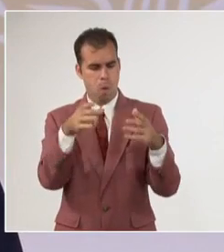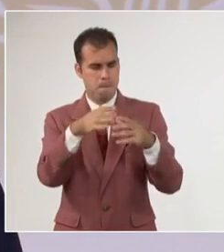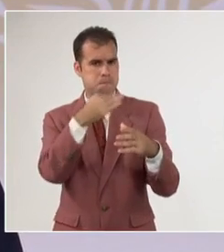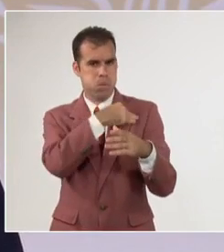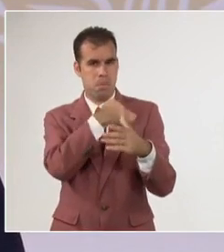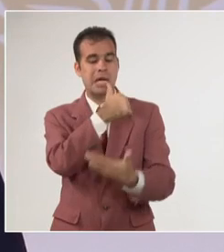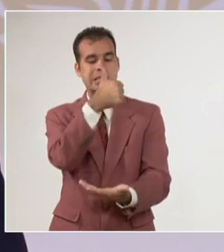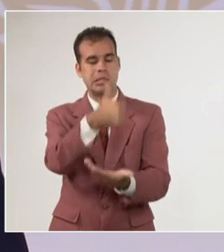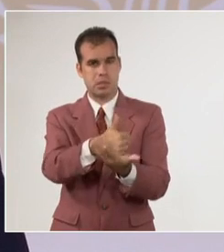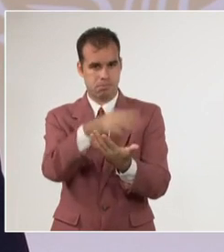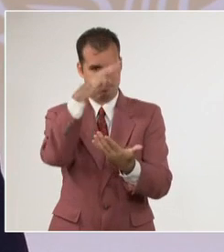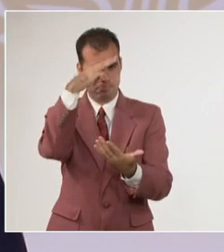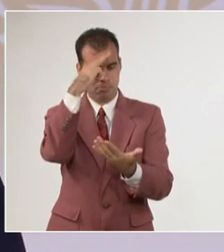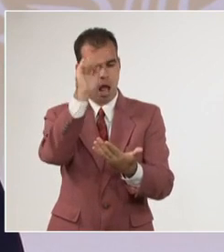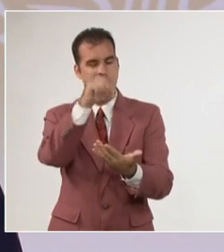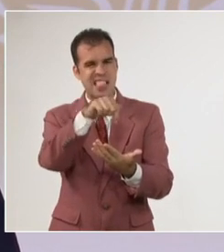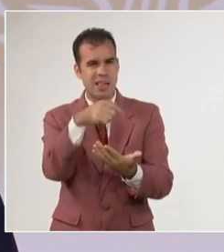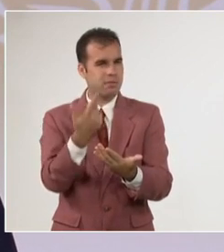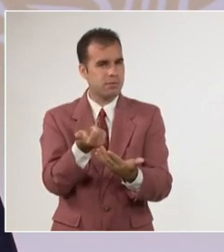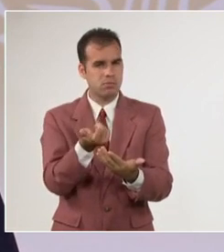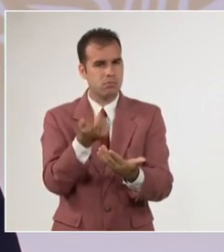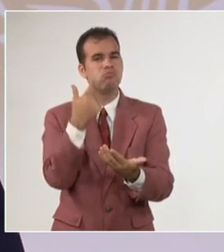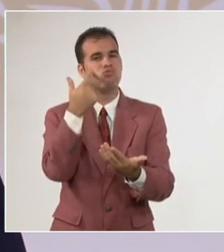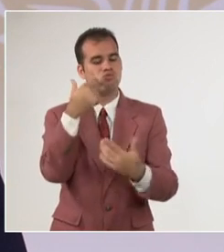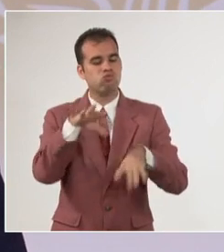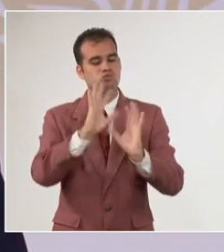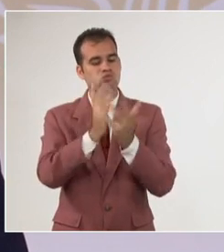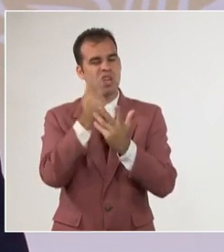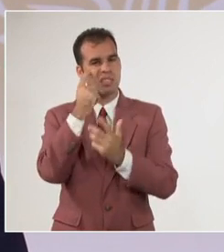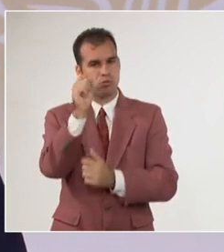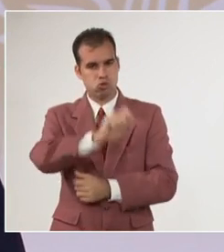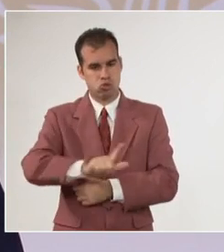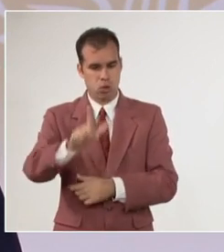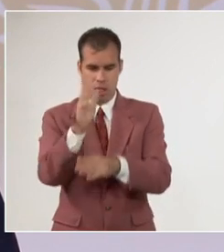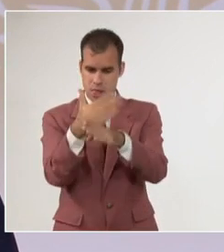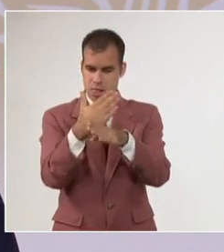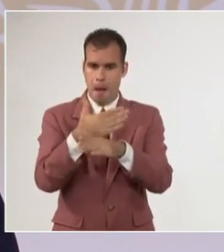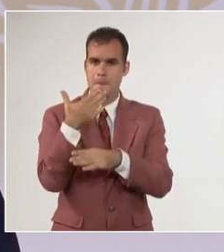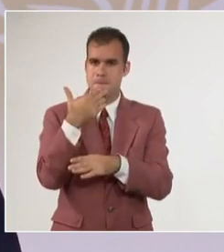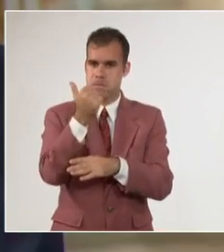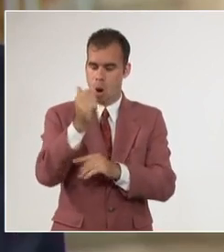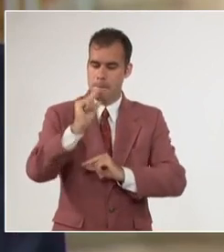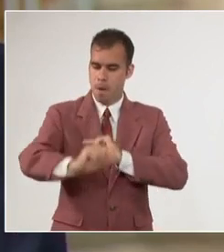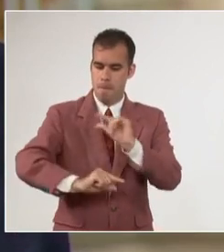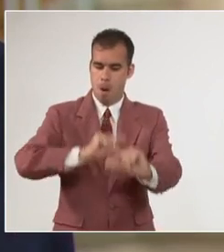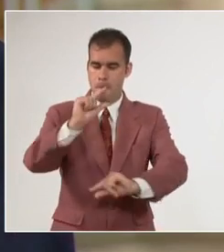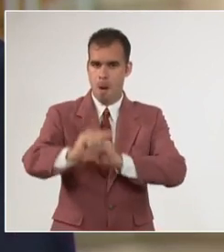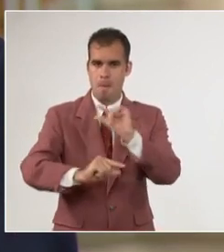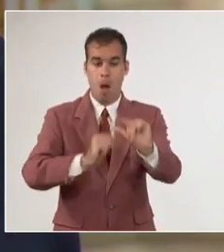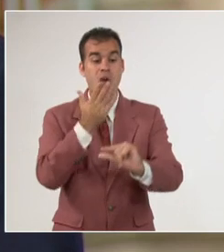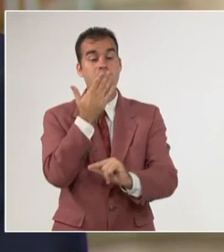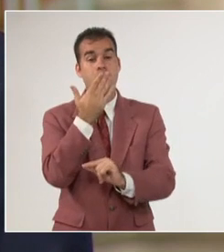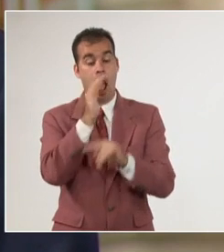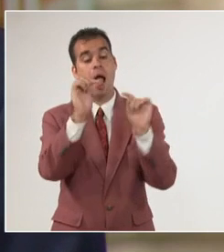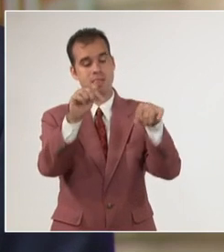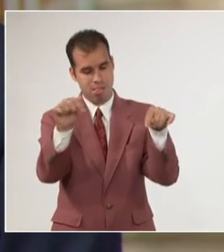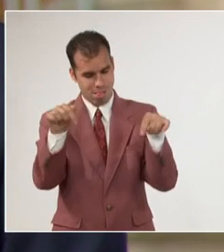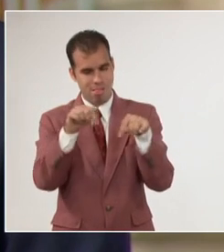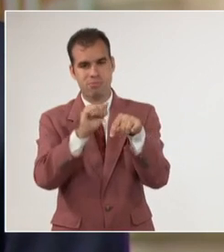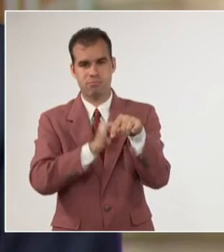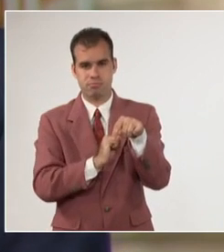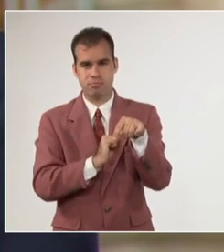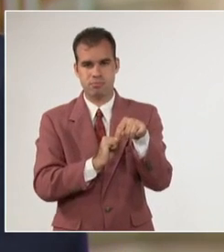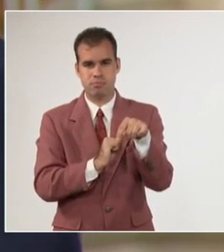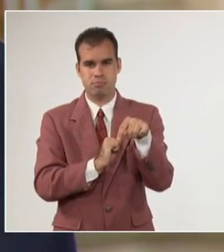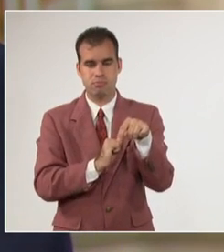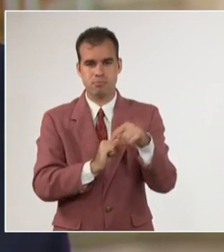México, tuvo un notorio componente de reivindicaciones sociales e indigenistas que lo diferenció de otros procesos que